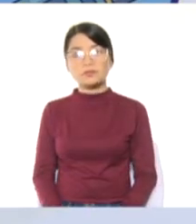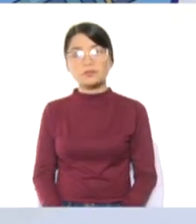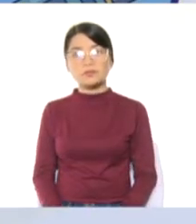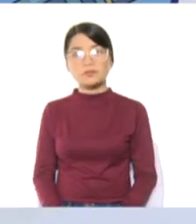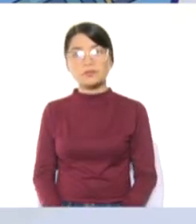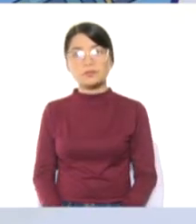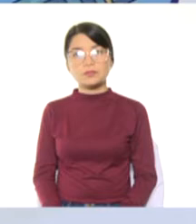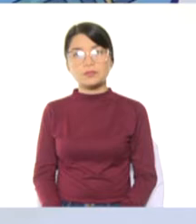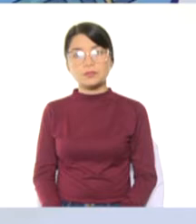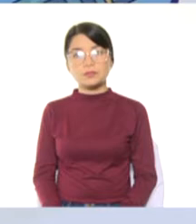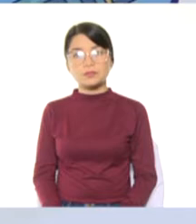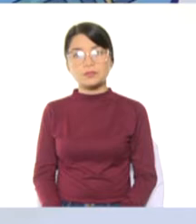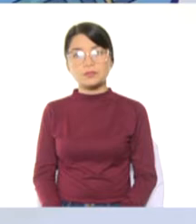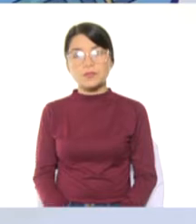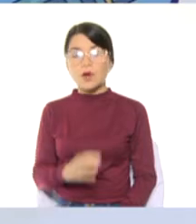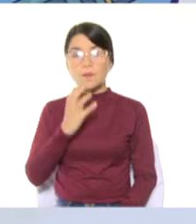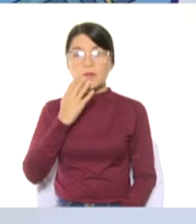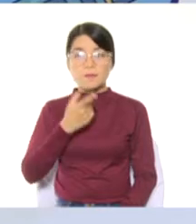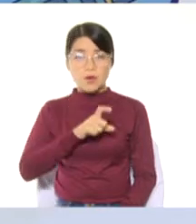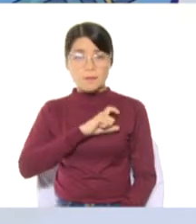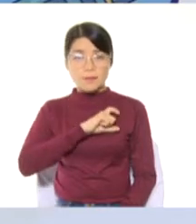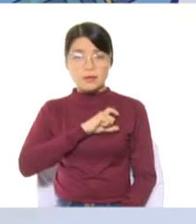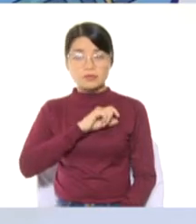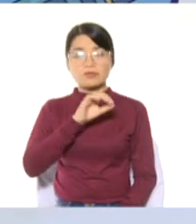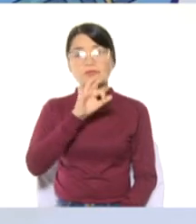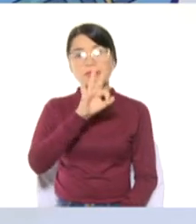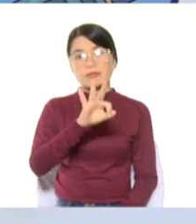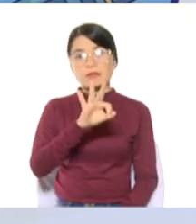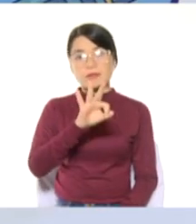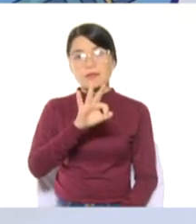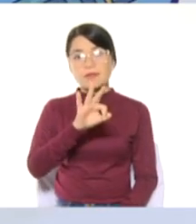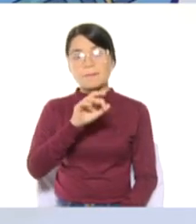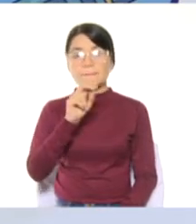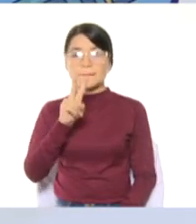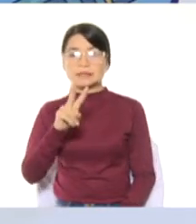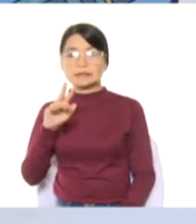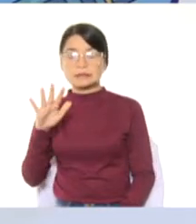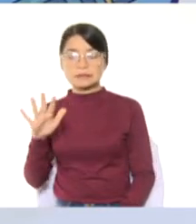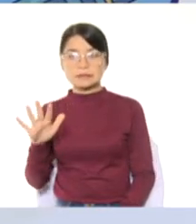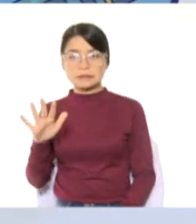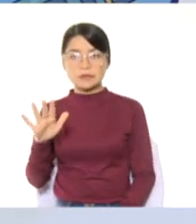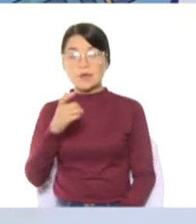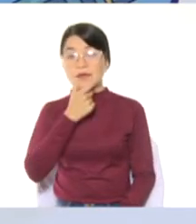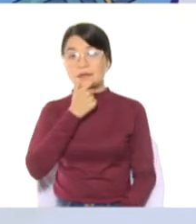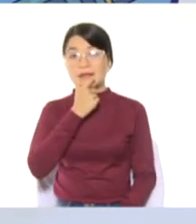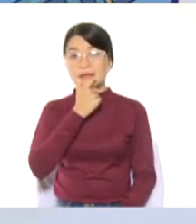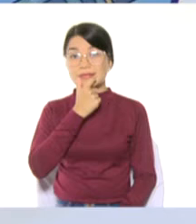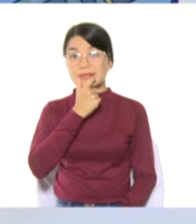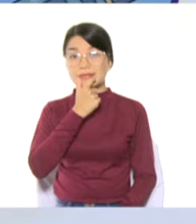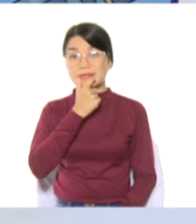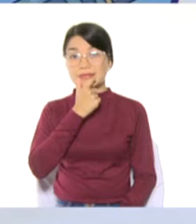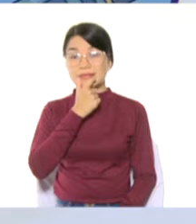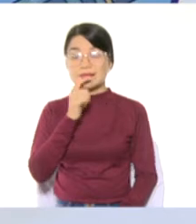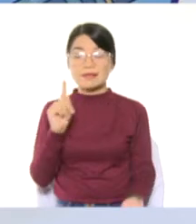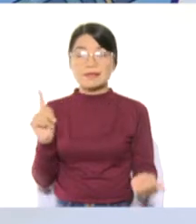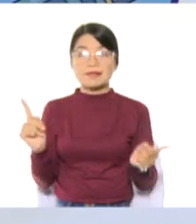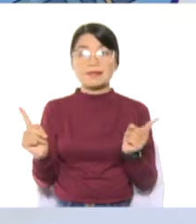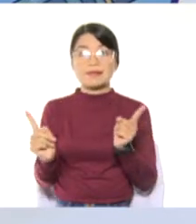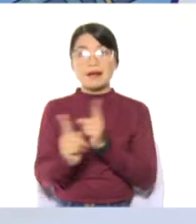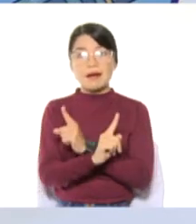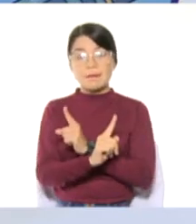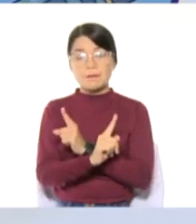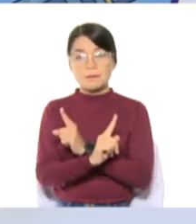en español decimos 3 y 25, por dar un ejemplo. En inglés vamos a invertir, vamos a decir 25 minutos pasadas las